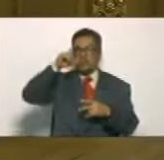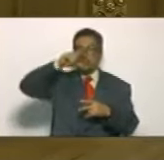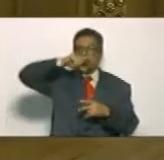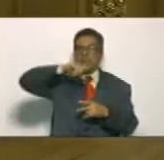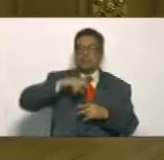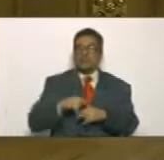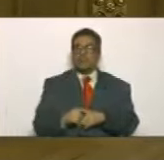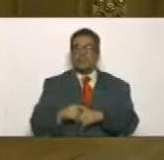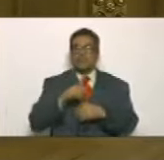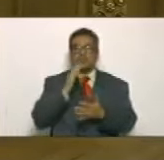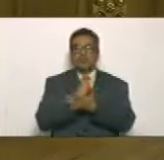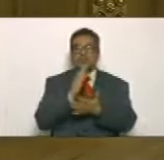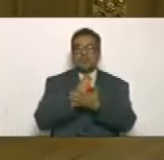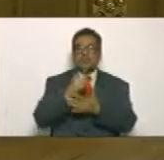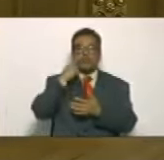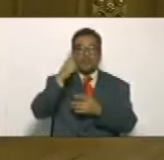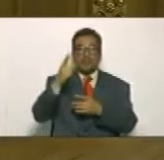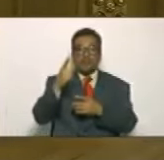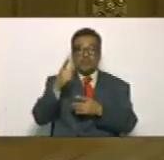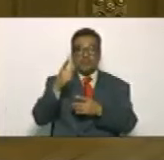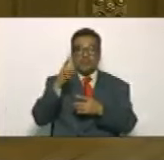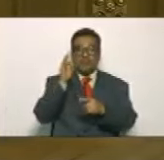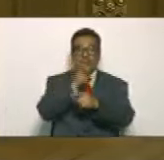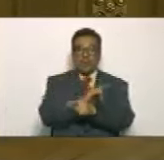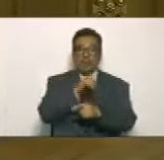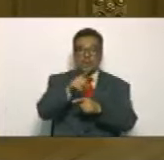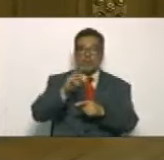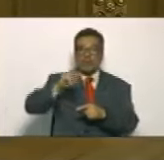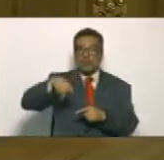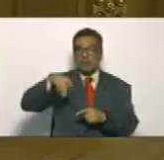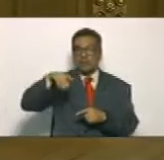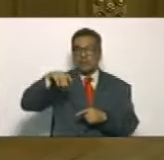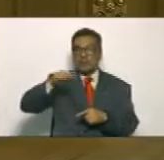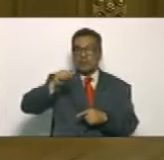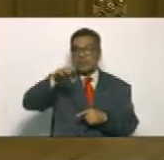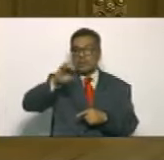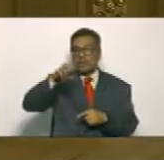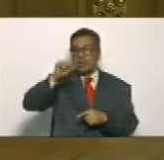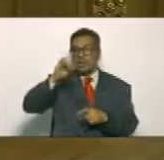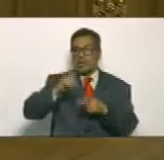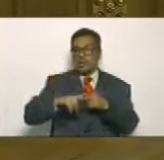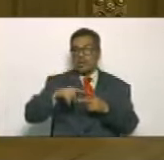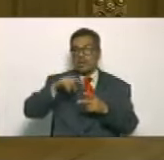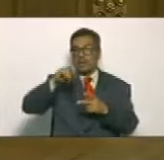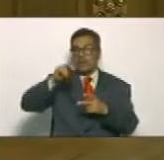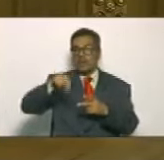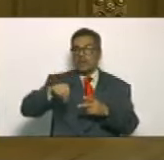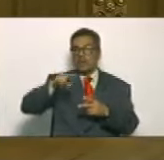Sorprendentemente, siempre vio la traición en Páez, en Bermúdez, en Mariño,